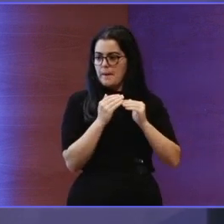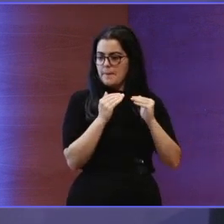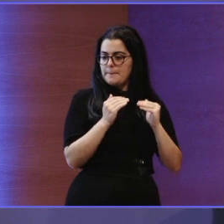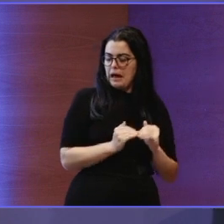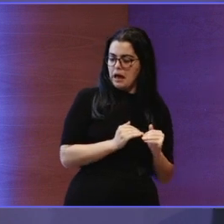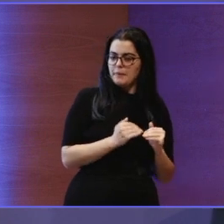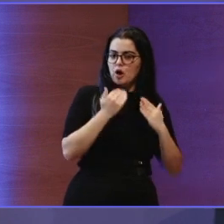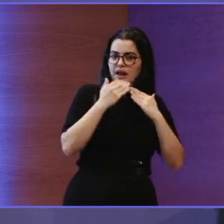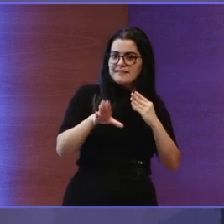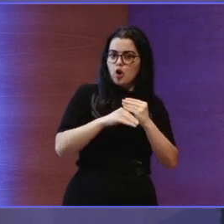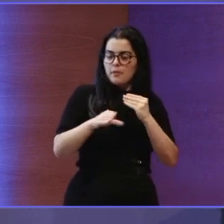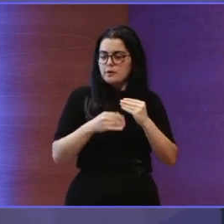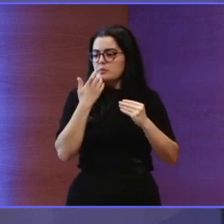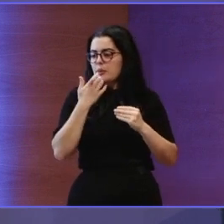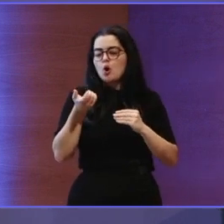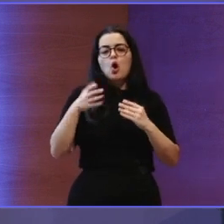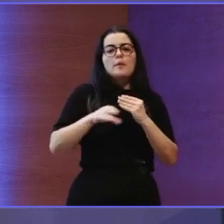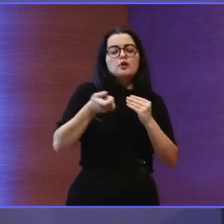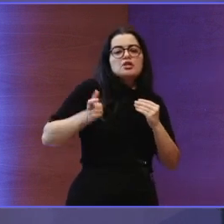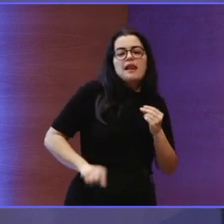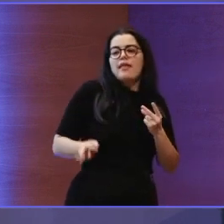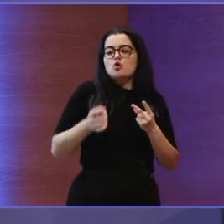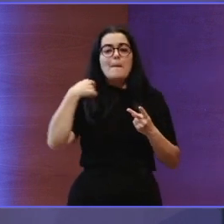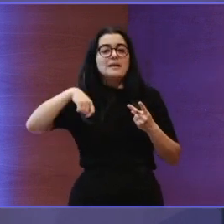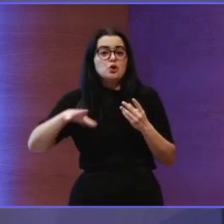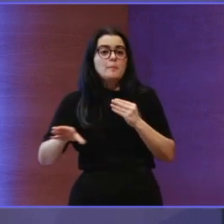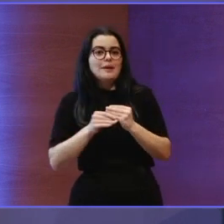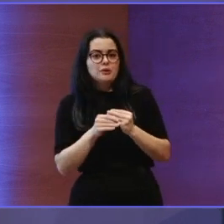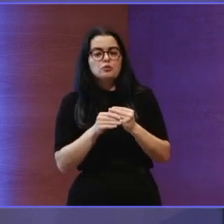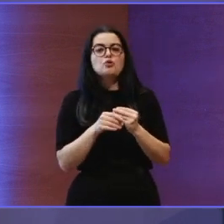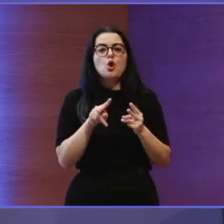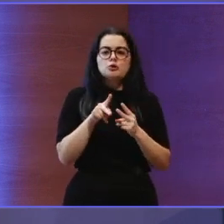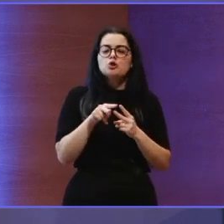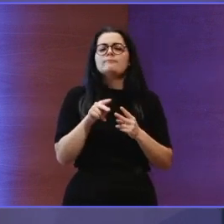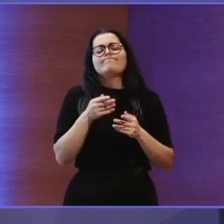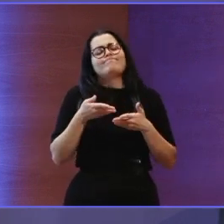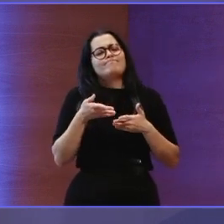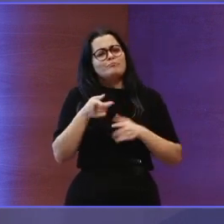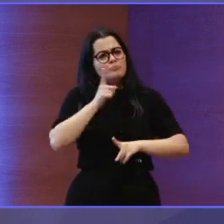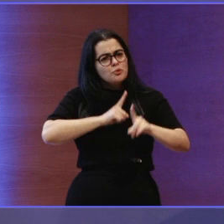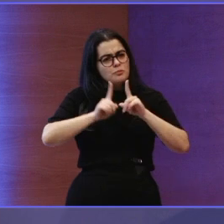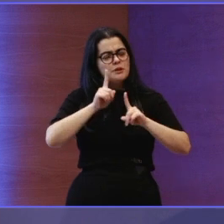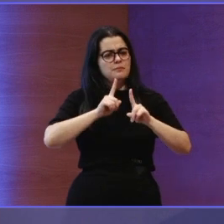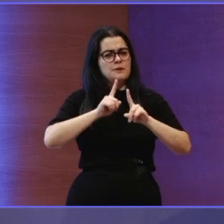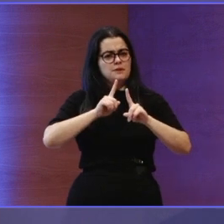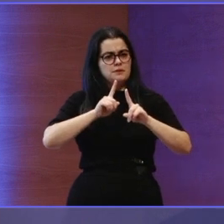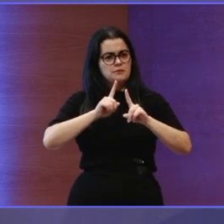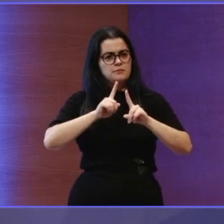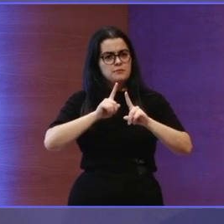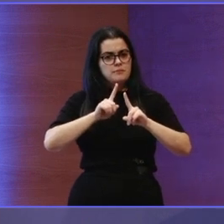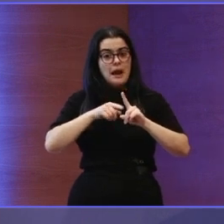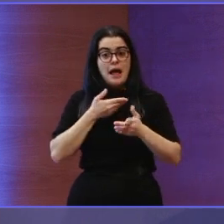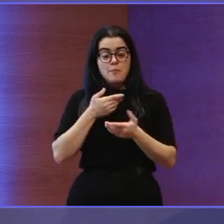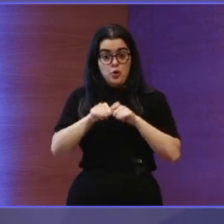que los complementos tanto complementos salariales como complementos a las pensiones tienen mucho más problemas para que sean eh pedidos o